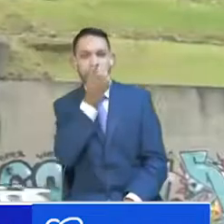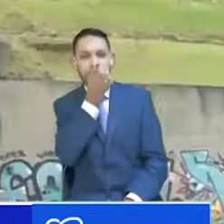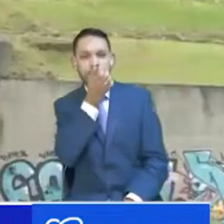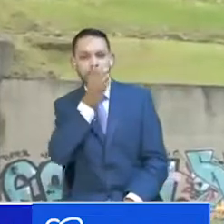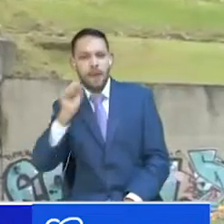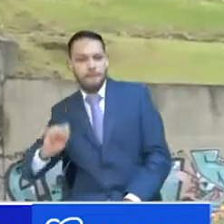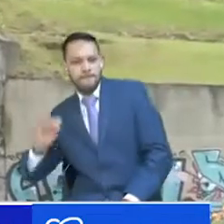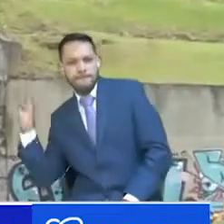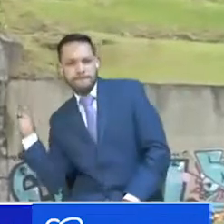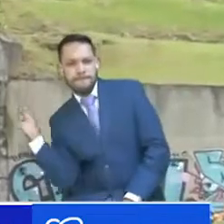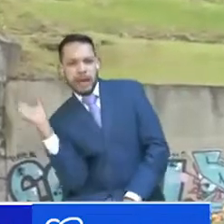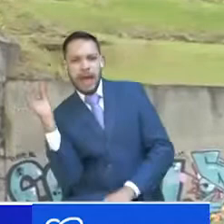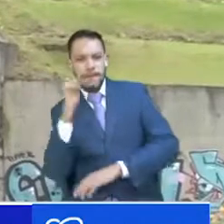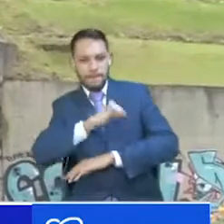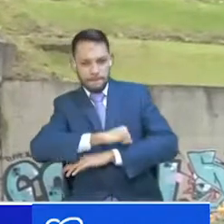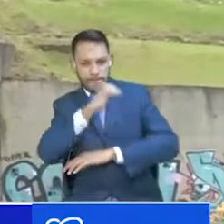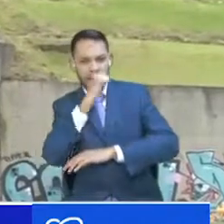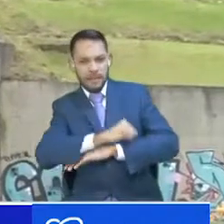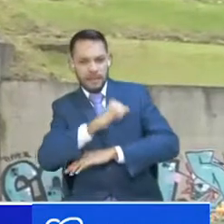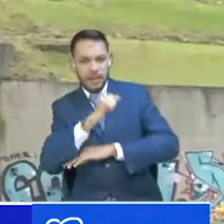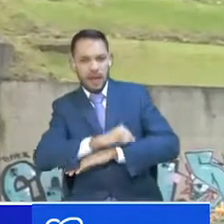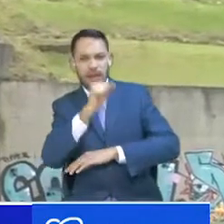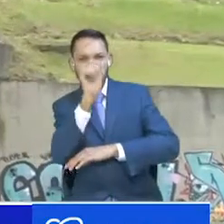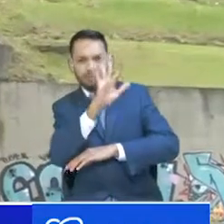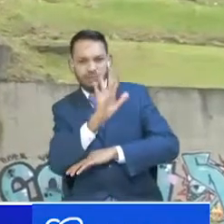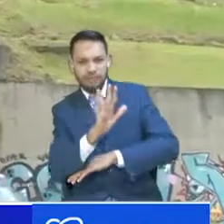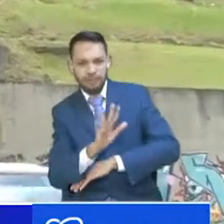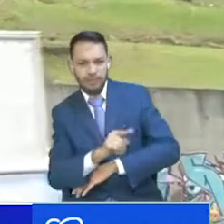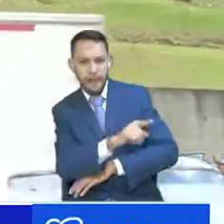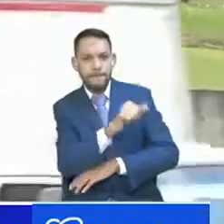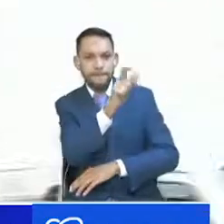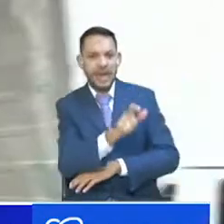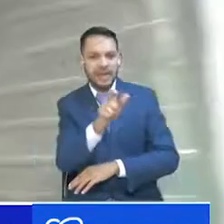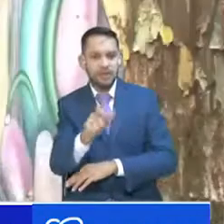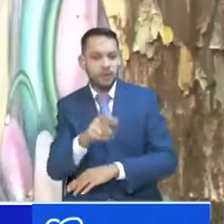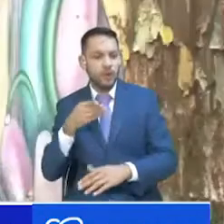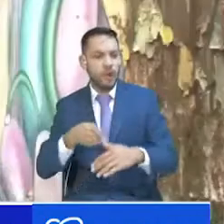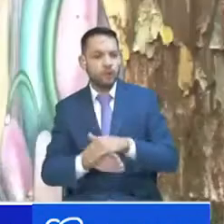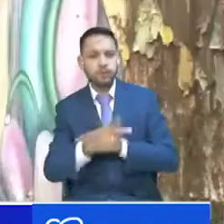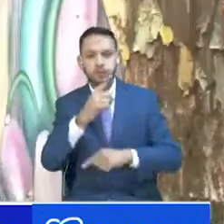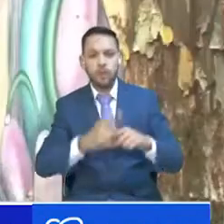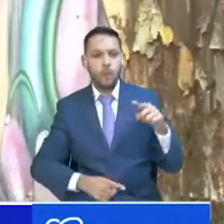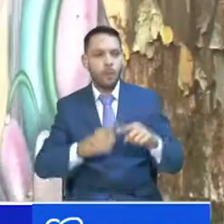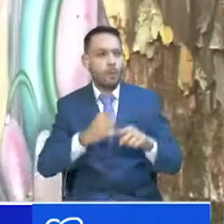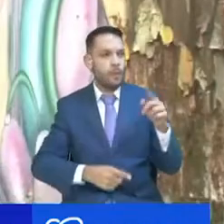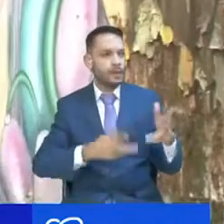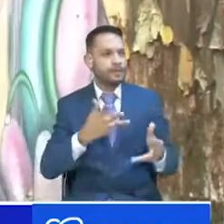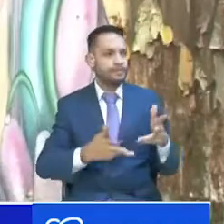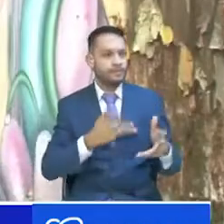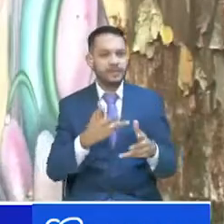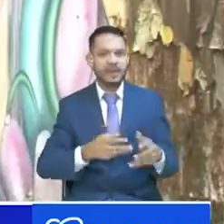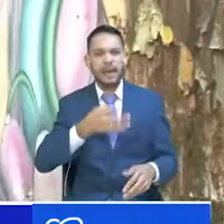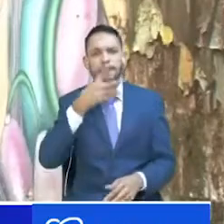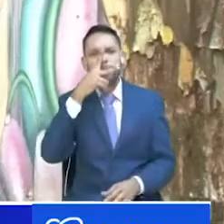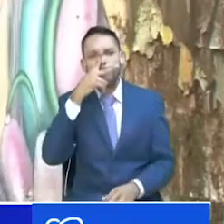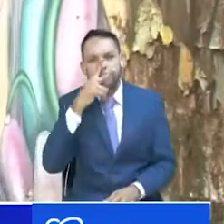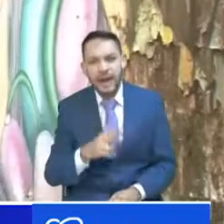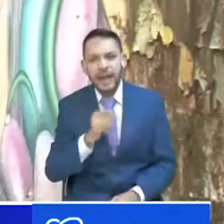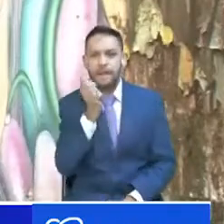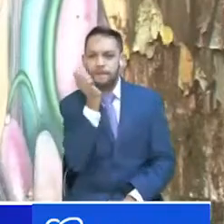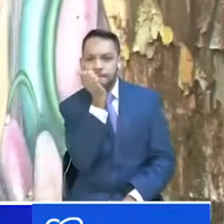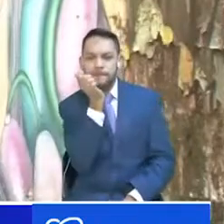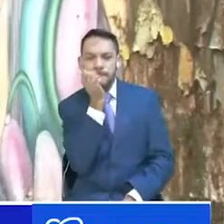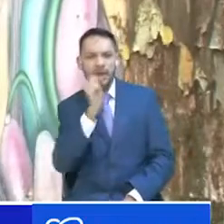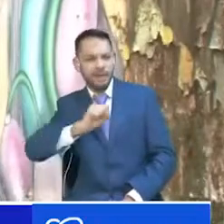ventana además del costo del daño los deportistas se ven perjudicados se deduce que es una piedra un objeto duro